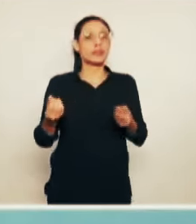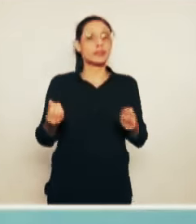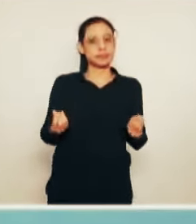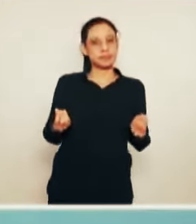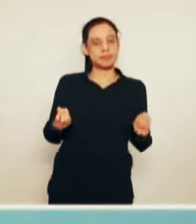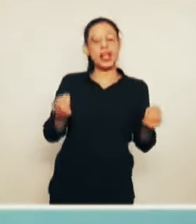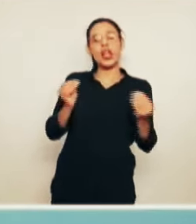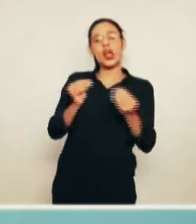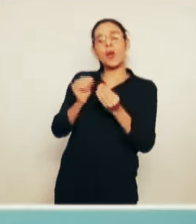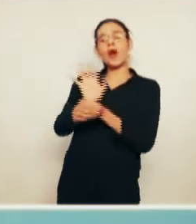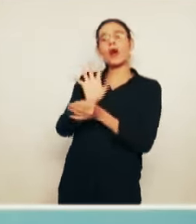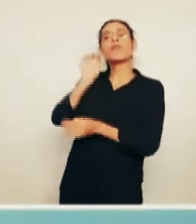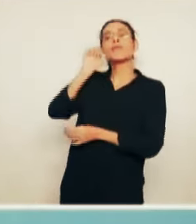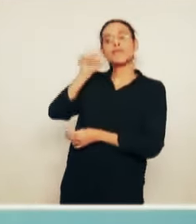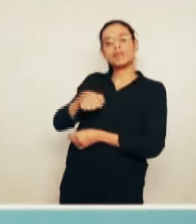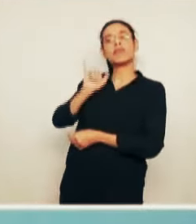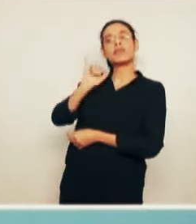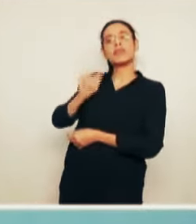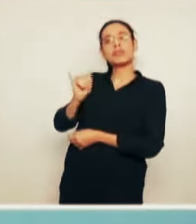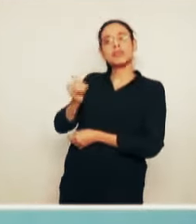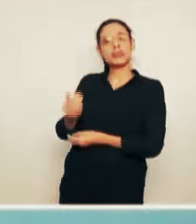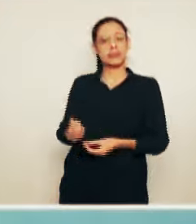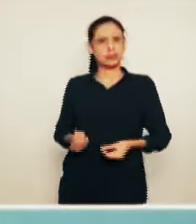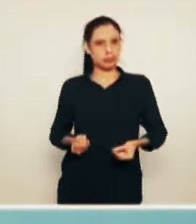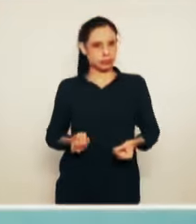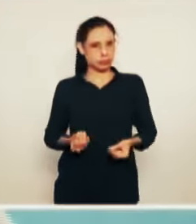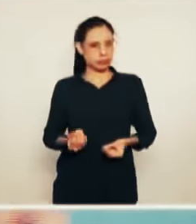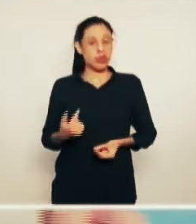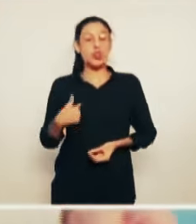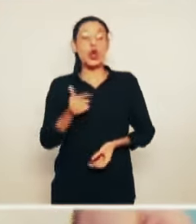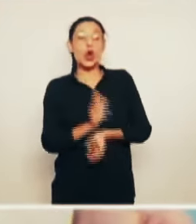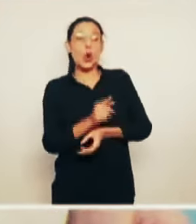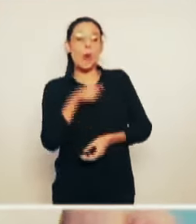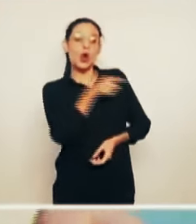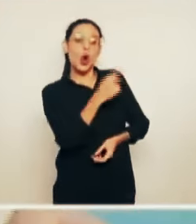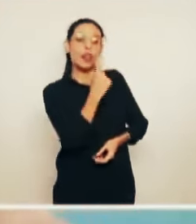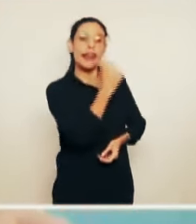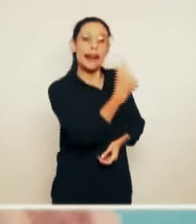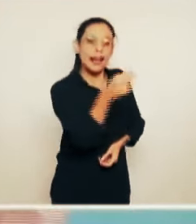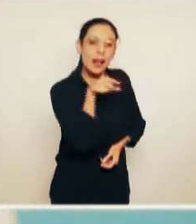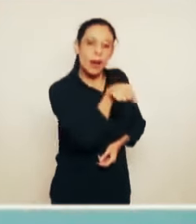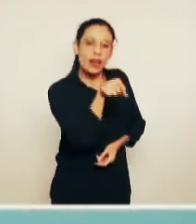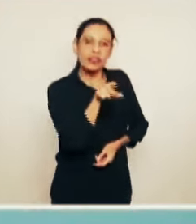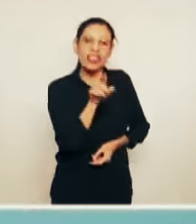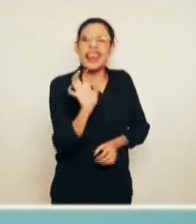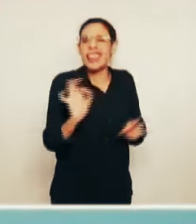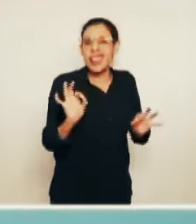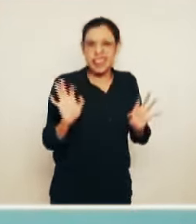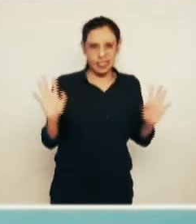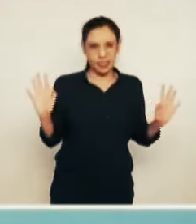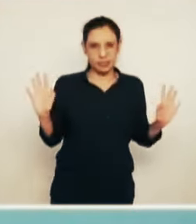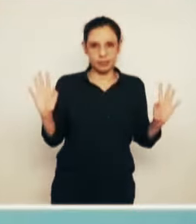asienten en cierta manera. Y la verdad que no es un reproche a nadie, ojo, para nada. Simplemente,